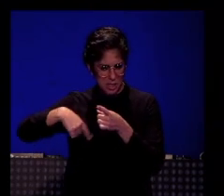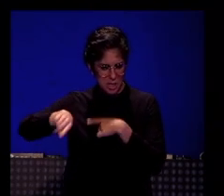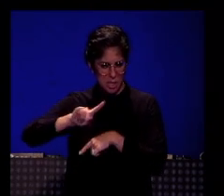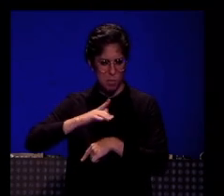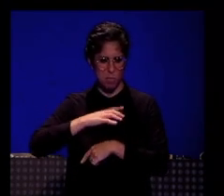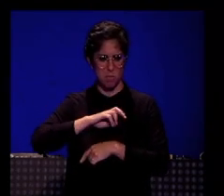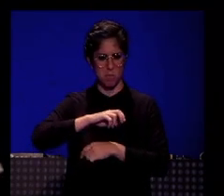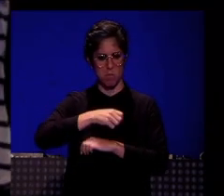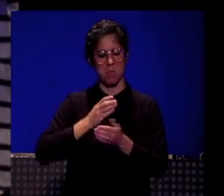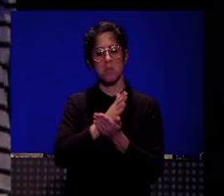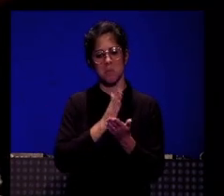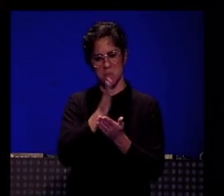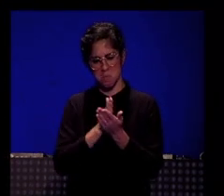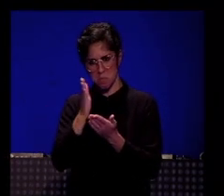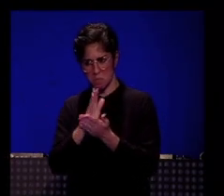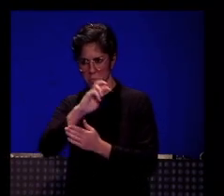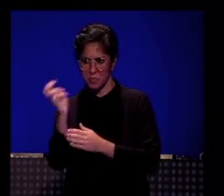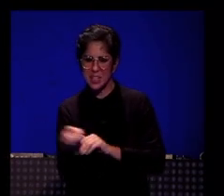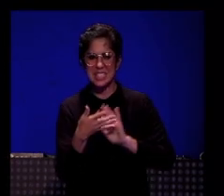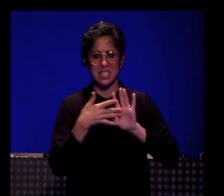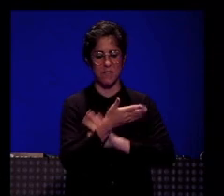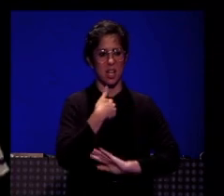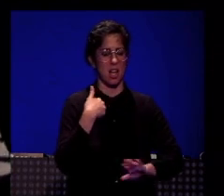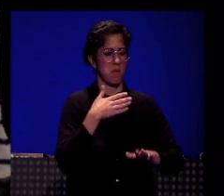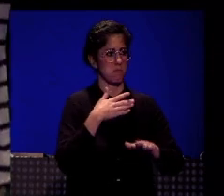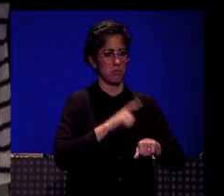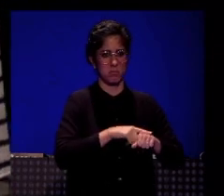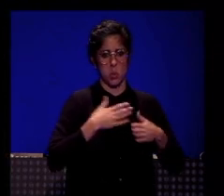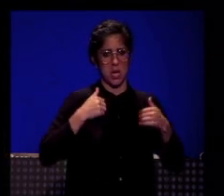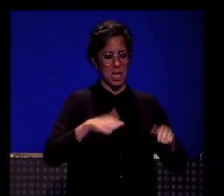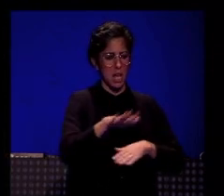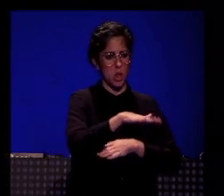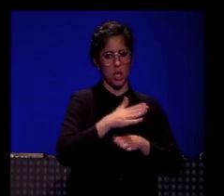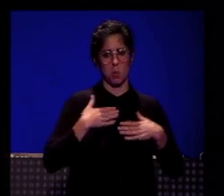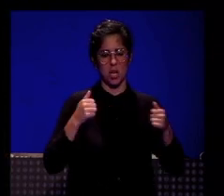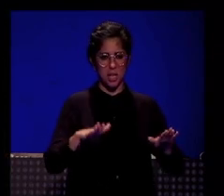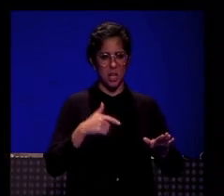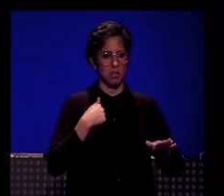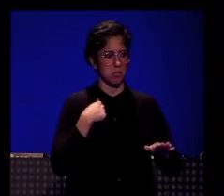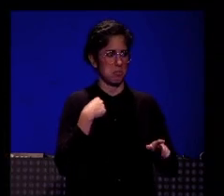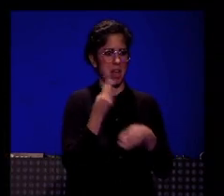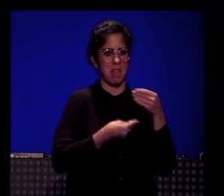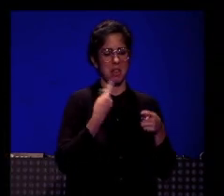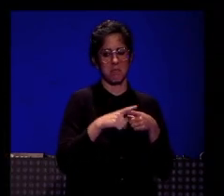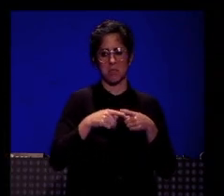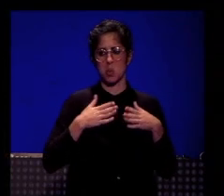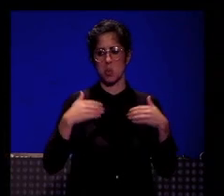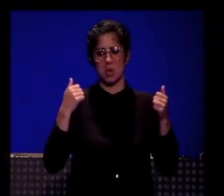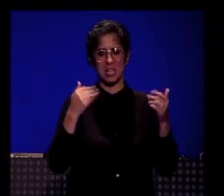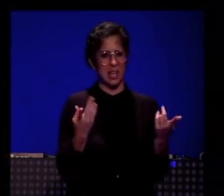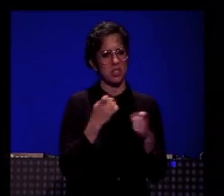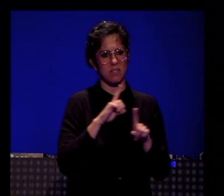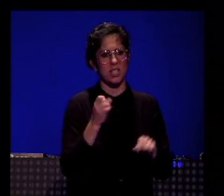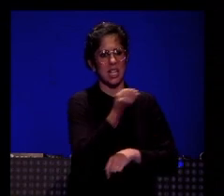todos la posibilidad de hacer cualquier cosa en cualquier lugar en cualquier momento sin necesidad de estarnos digamos registrando lo que 'no vale